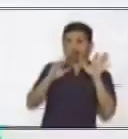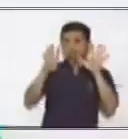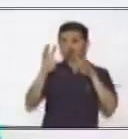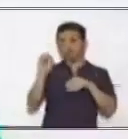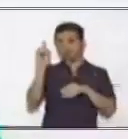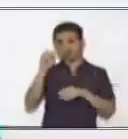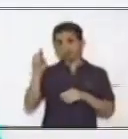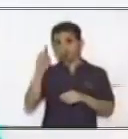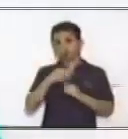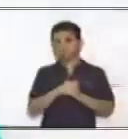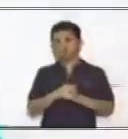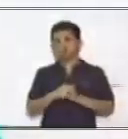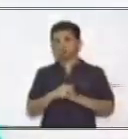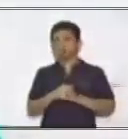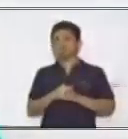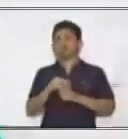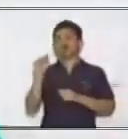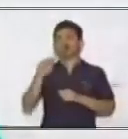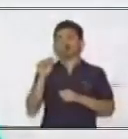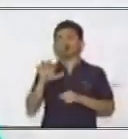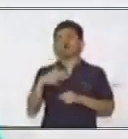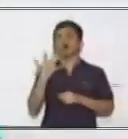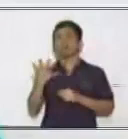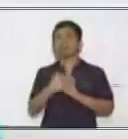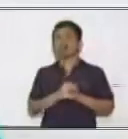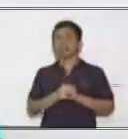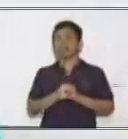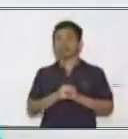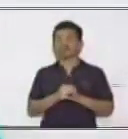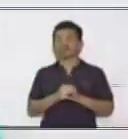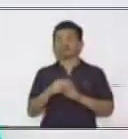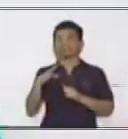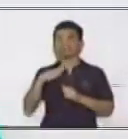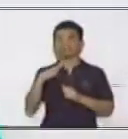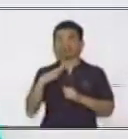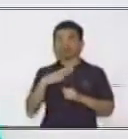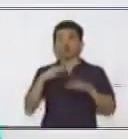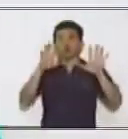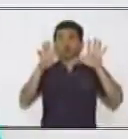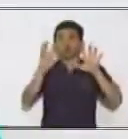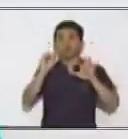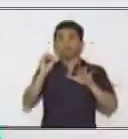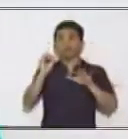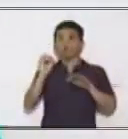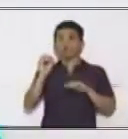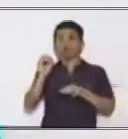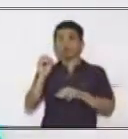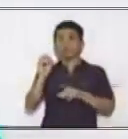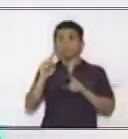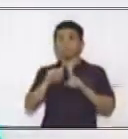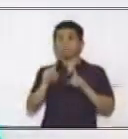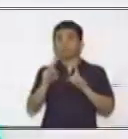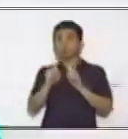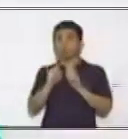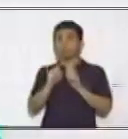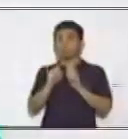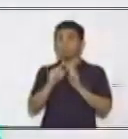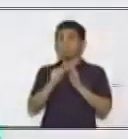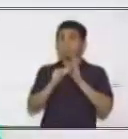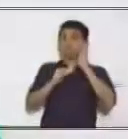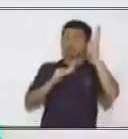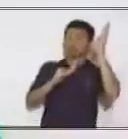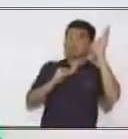90. Pero ¿qué pasa cuando tengo 90 pero hay uno mayor? Pongámoslo así.